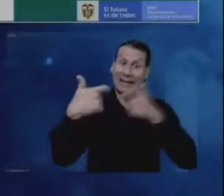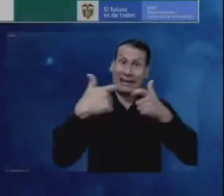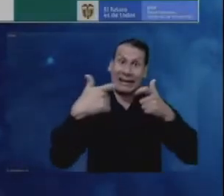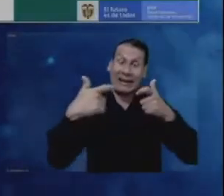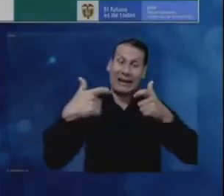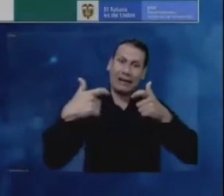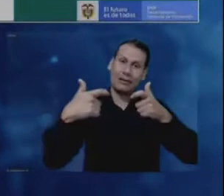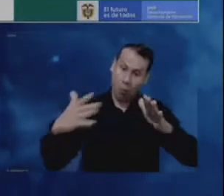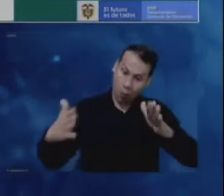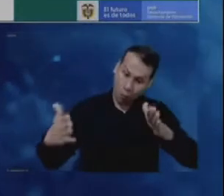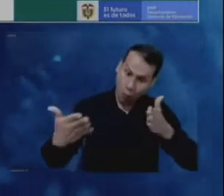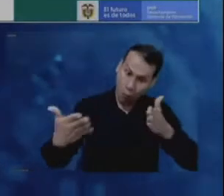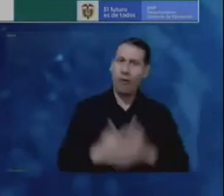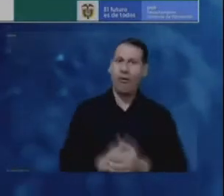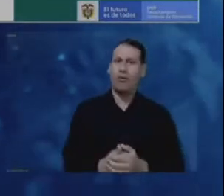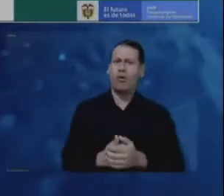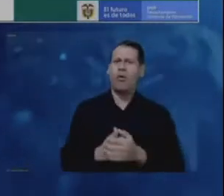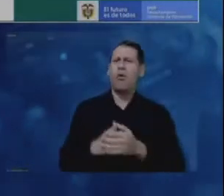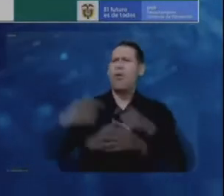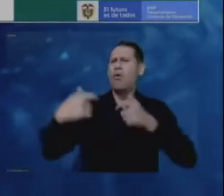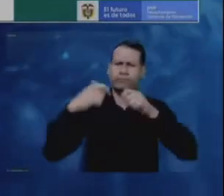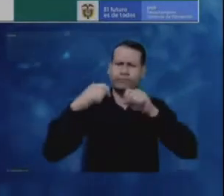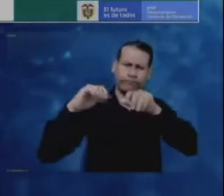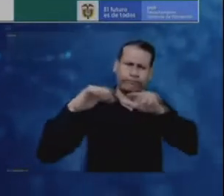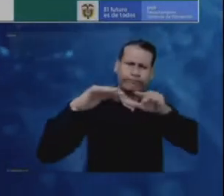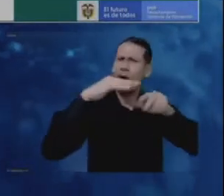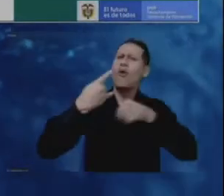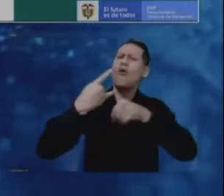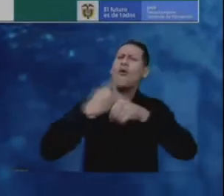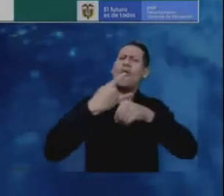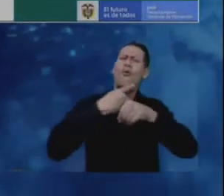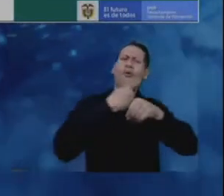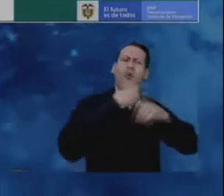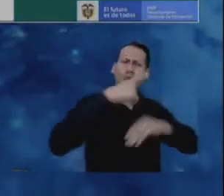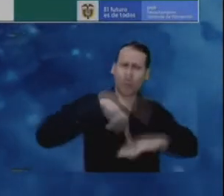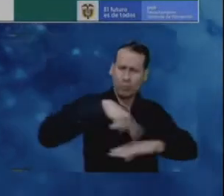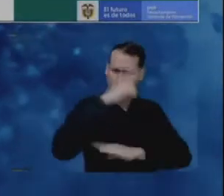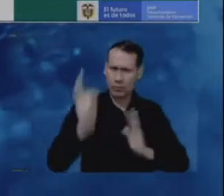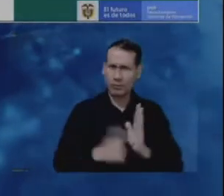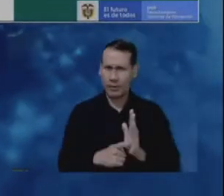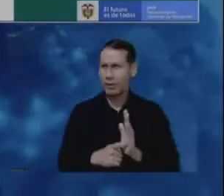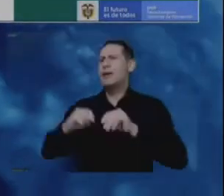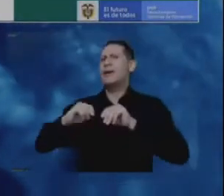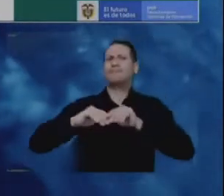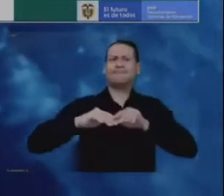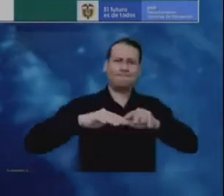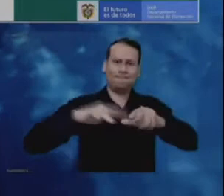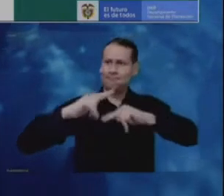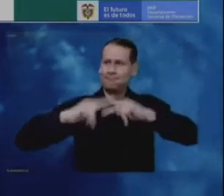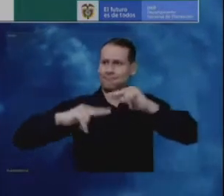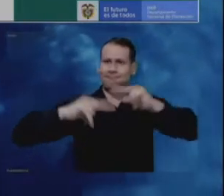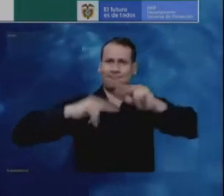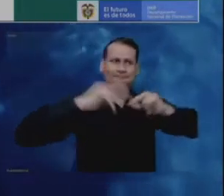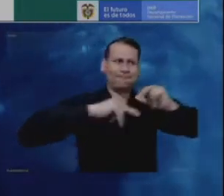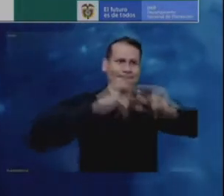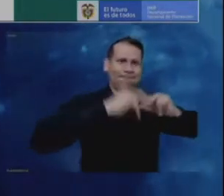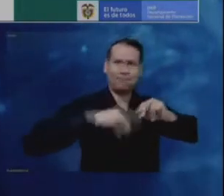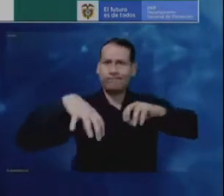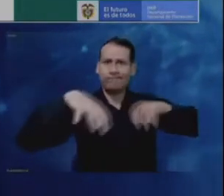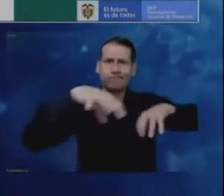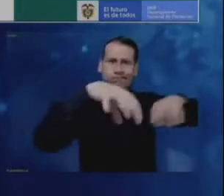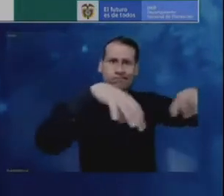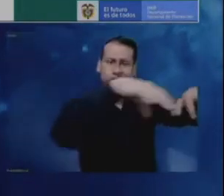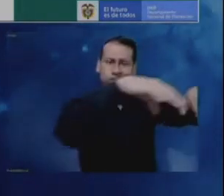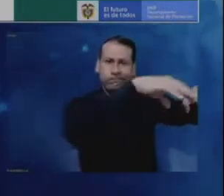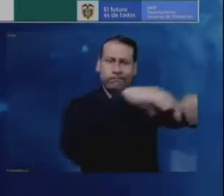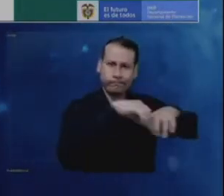espectro, pues vamos a ver que más adelante no se va a lograr ese despliegue de infraestructura que también queremos para cerrar esa brecha digital. Entonces, básicamente, con esto,